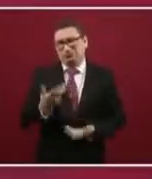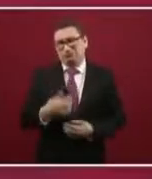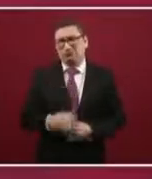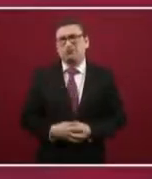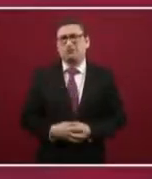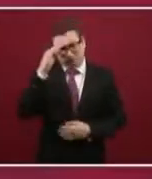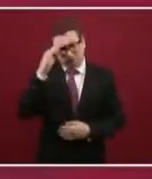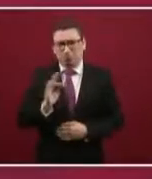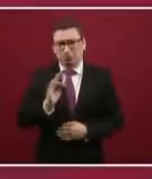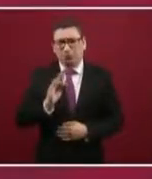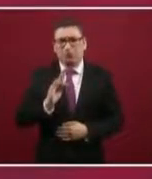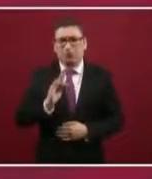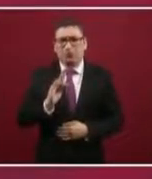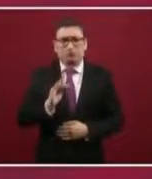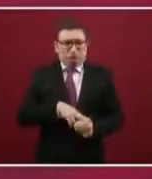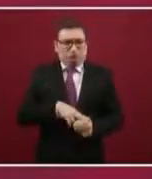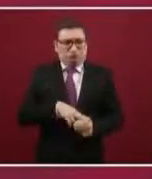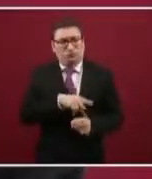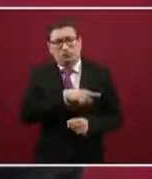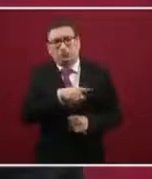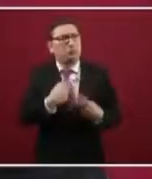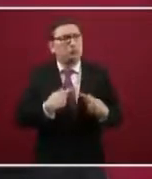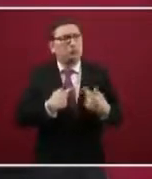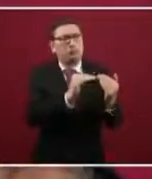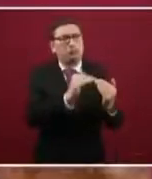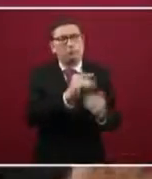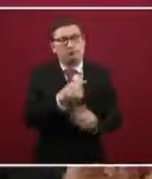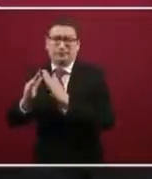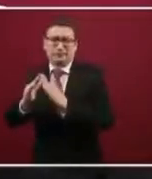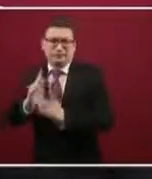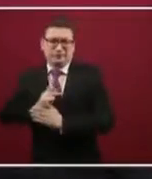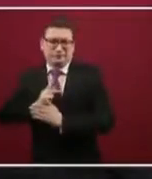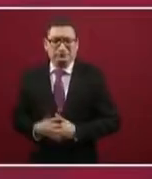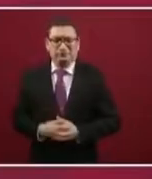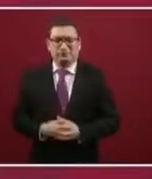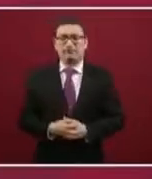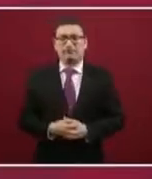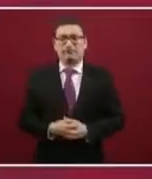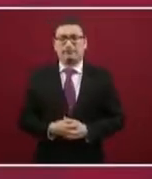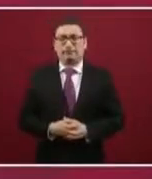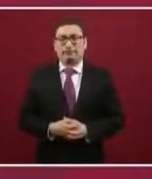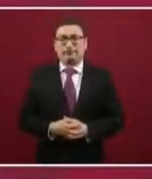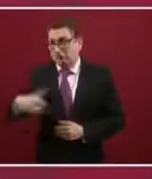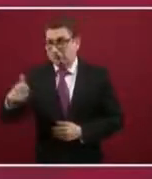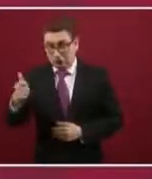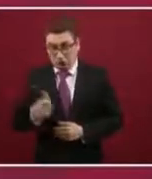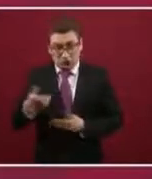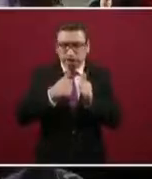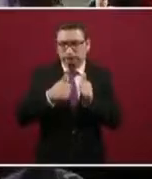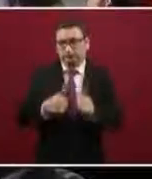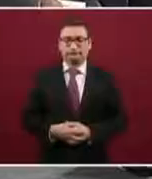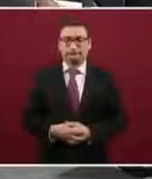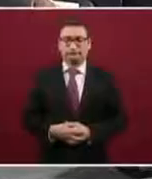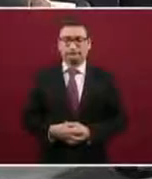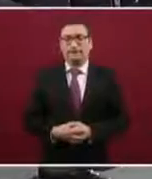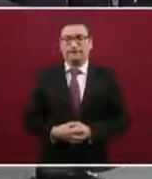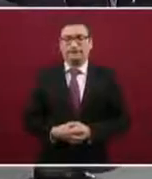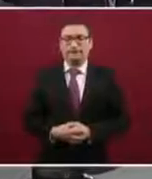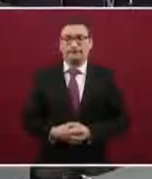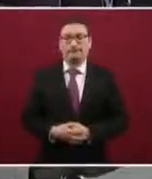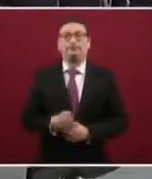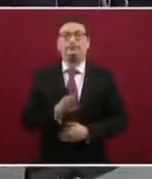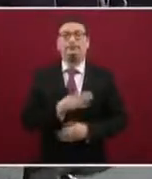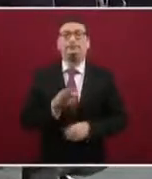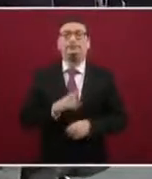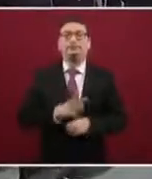que tengo ya cualquier otro ciudadano, estar en casa de uno, y esto es para estar pendiente, ocupado de mí. Ustedes dos, o los tres. Buenos